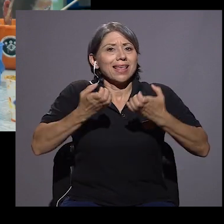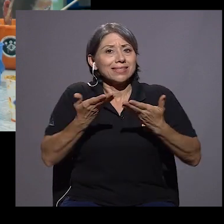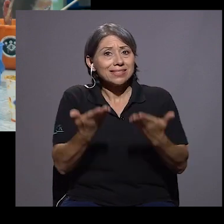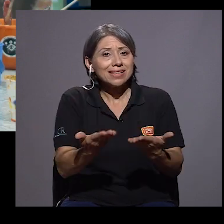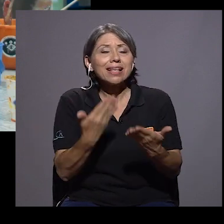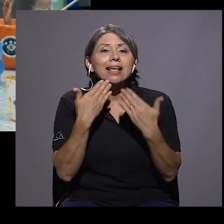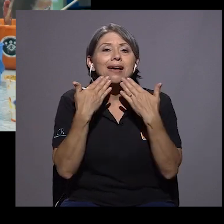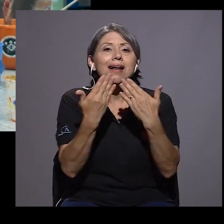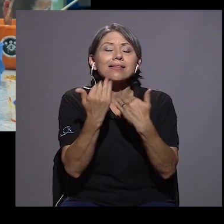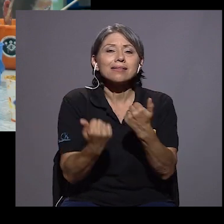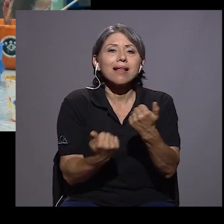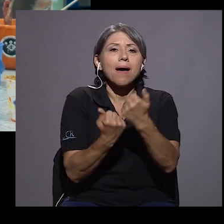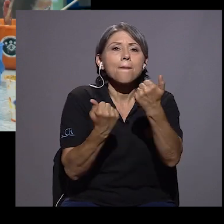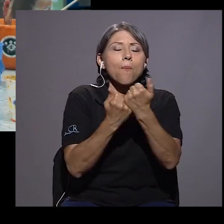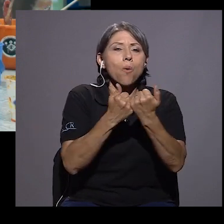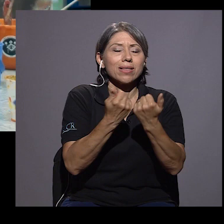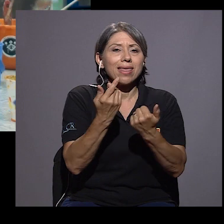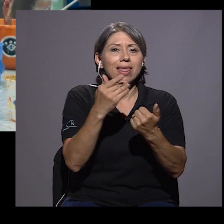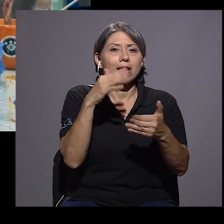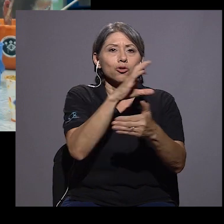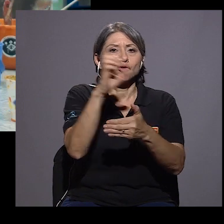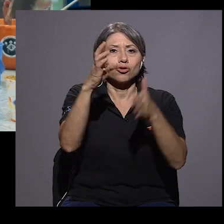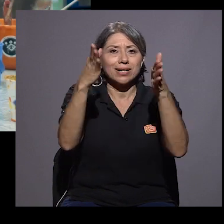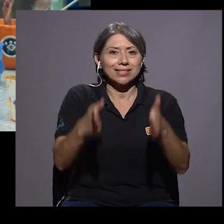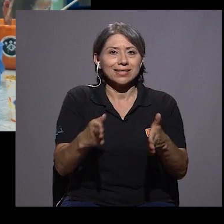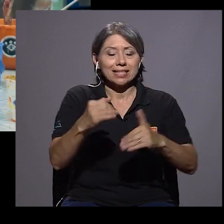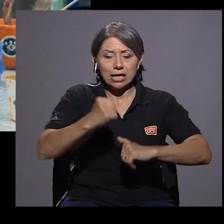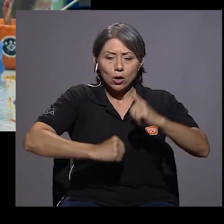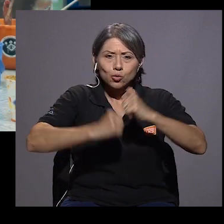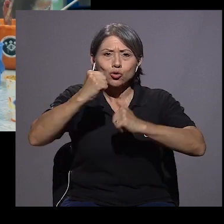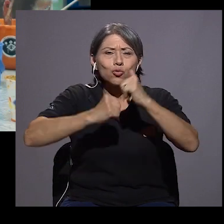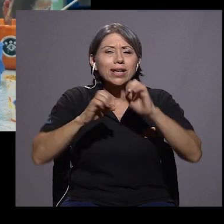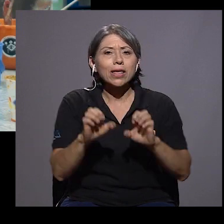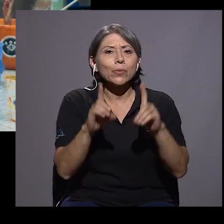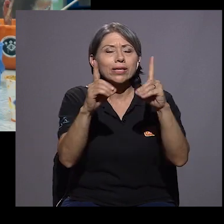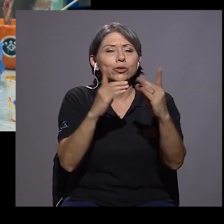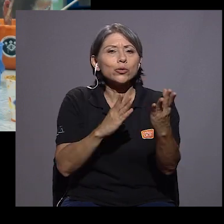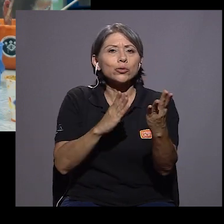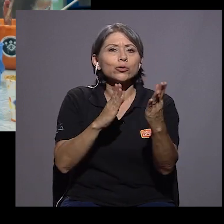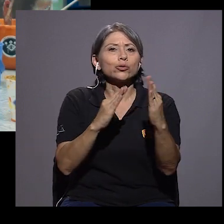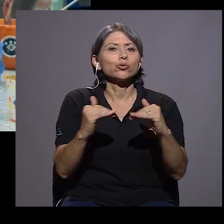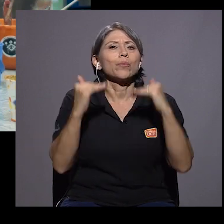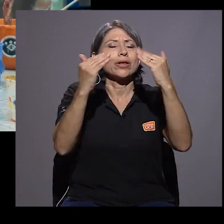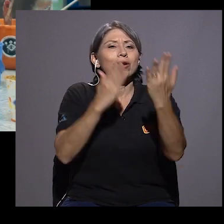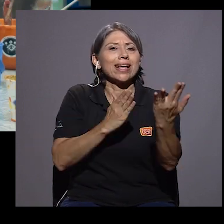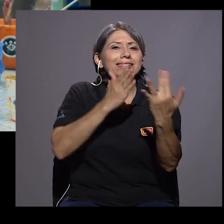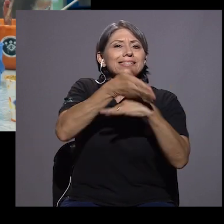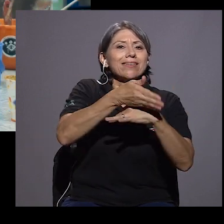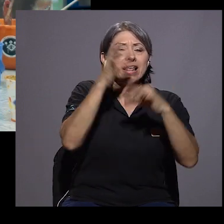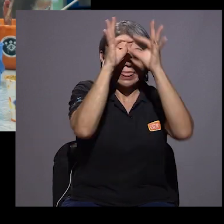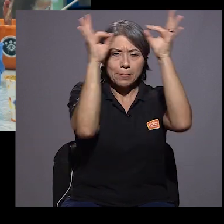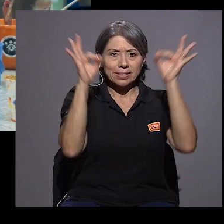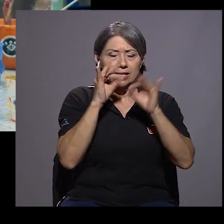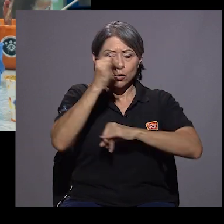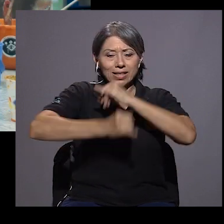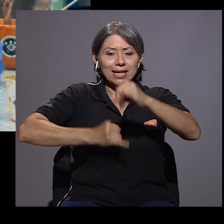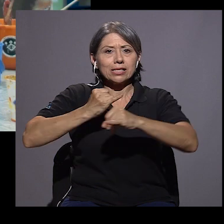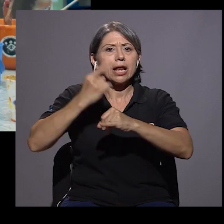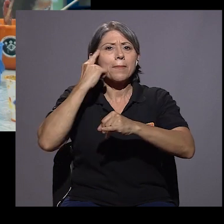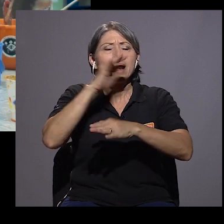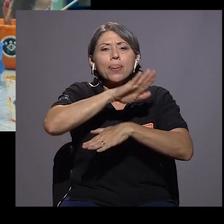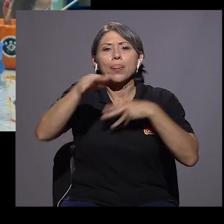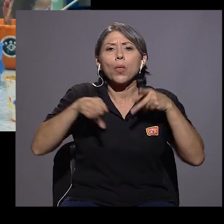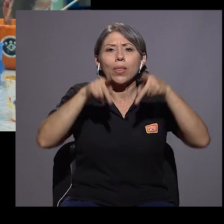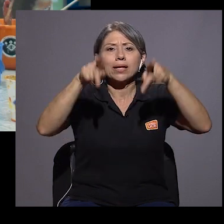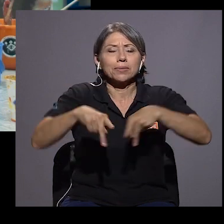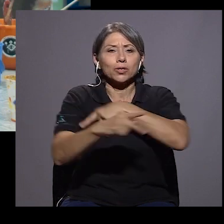universidades existen gracias al aporte de las y los costarricenses que construyen una educación superior accesible y de prestigio internacional